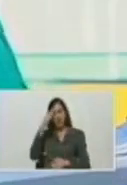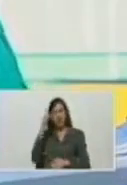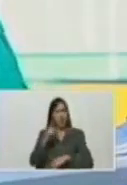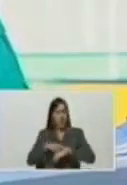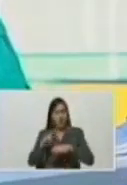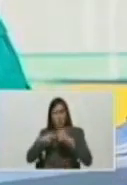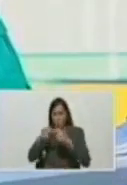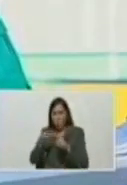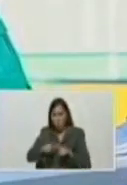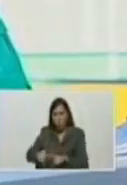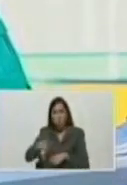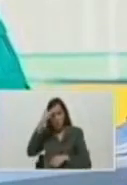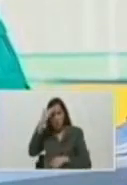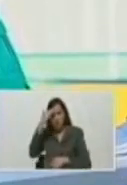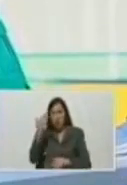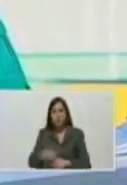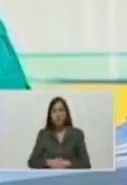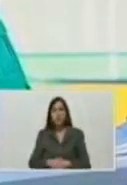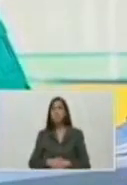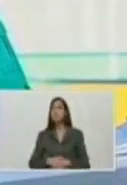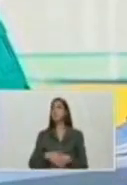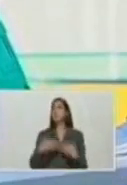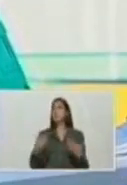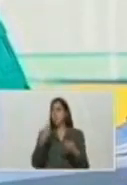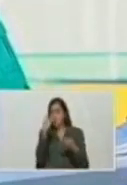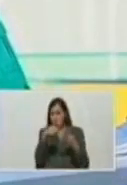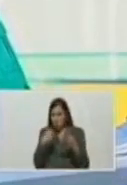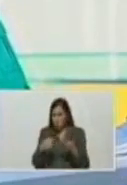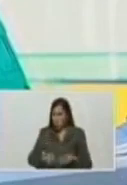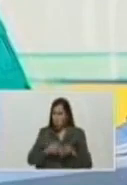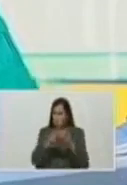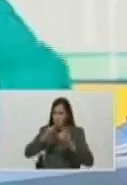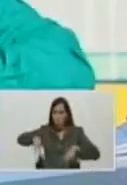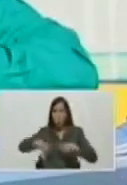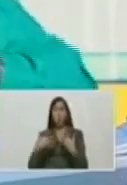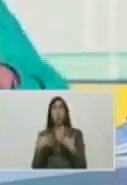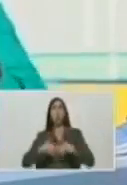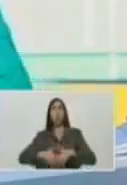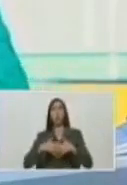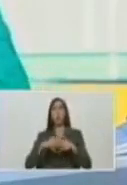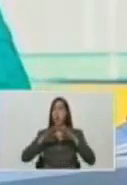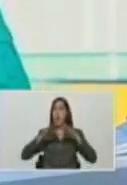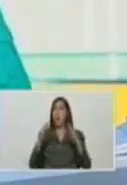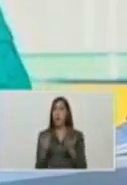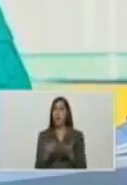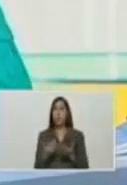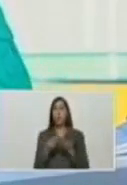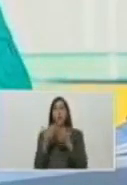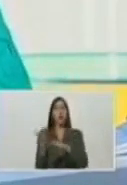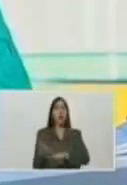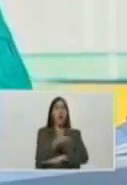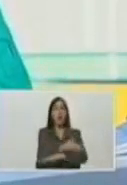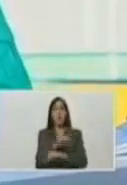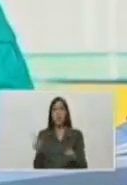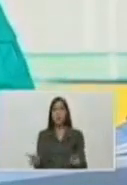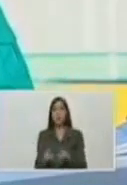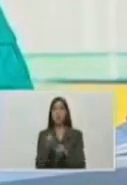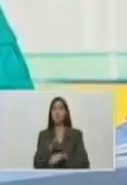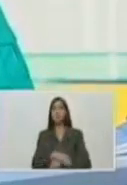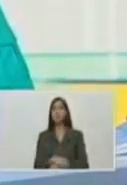las instalaciones? Y equipó con los más modernos equipos del mundo para la entonces.